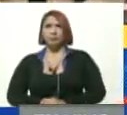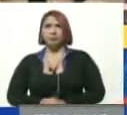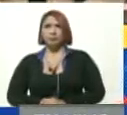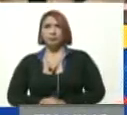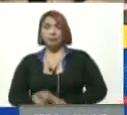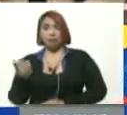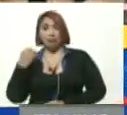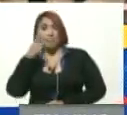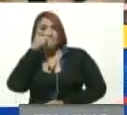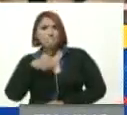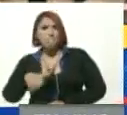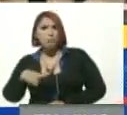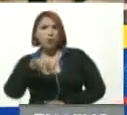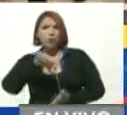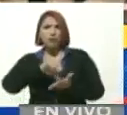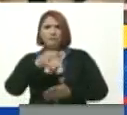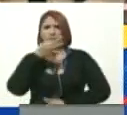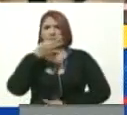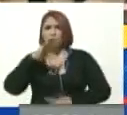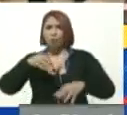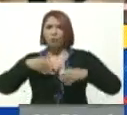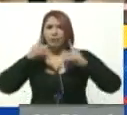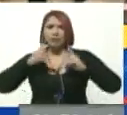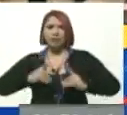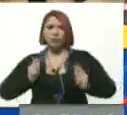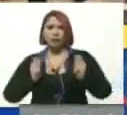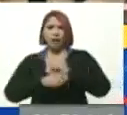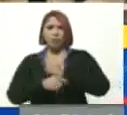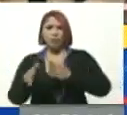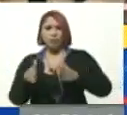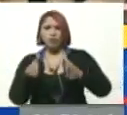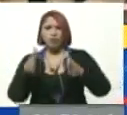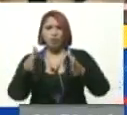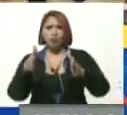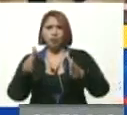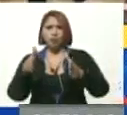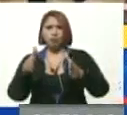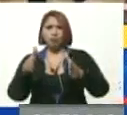Ayer el pueblo de Cabo Verde tomó una decisión de cambio de rumbo.